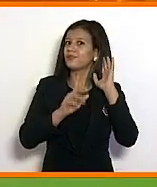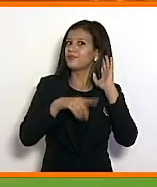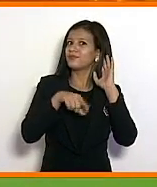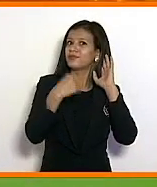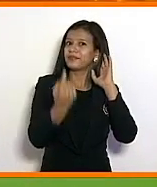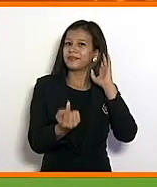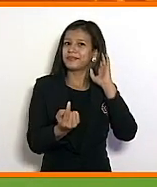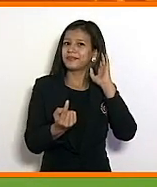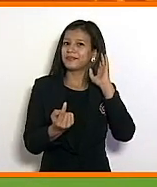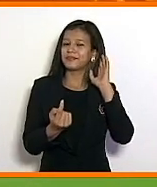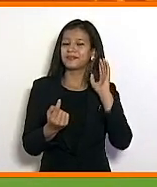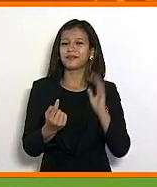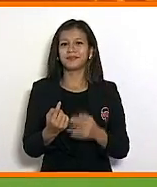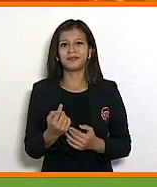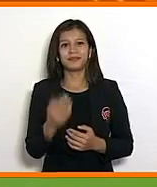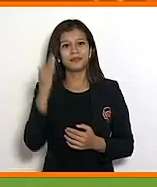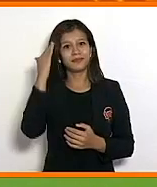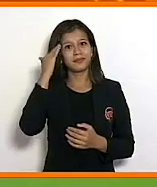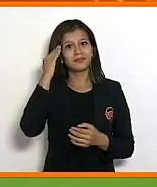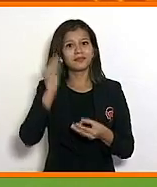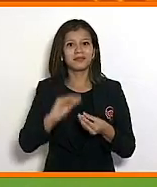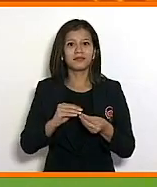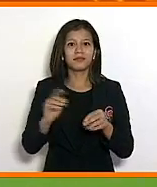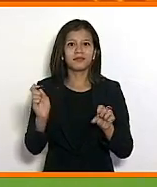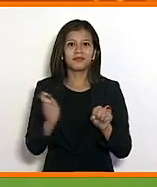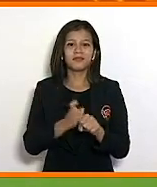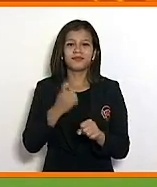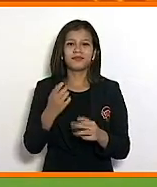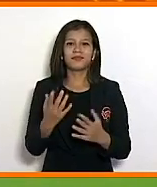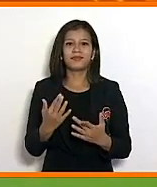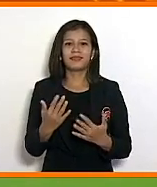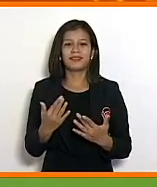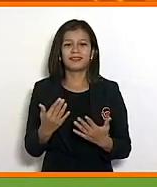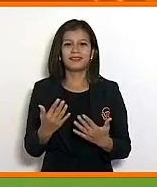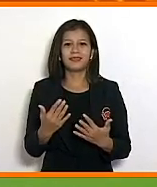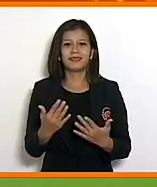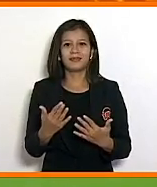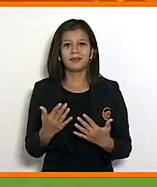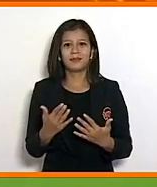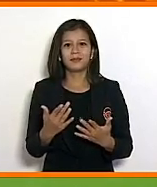número favorecido y este es. Suerte.